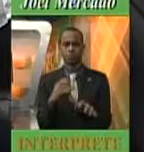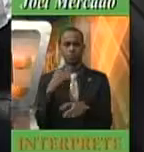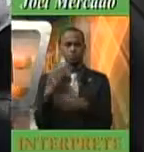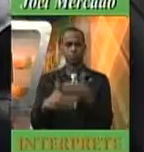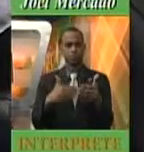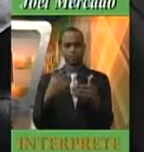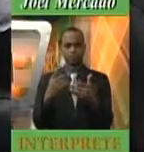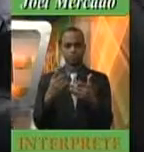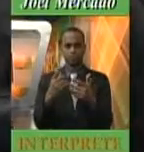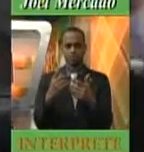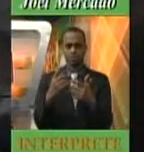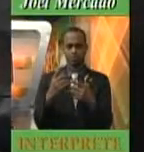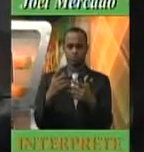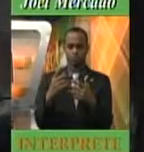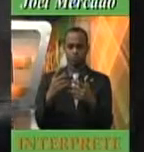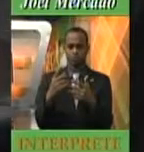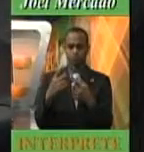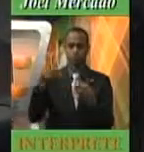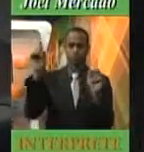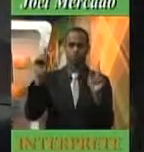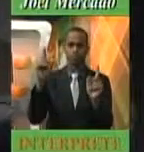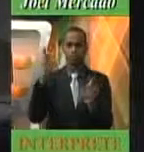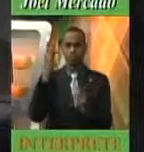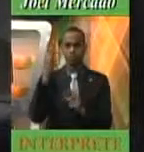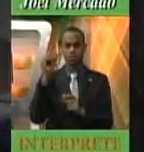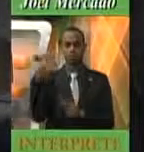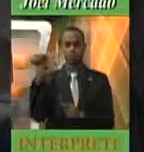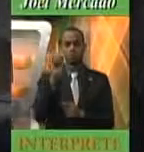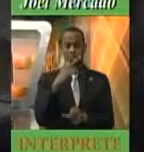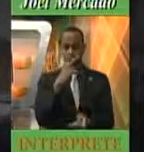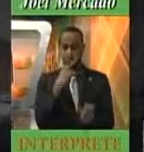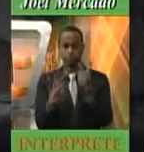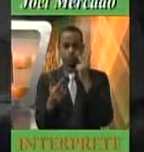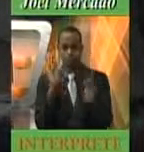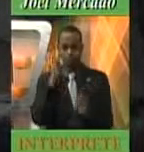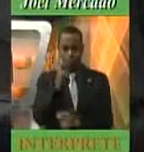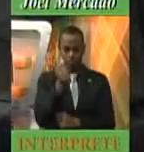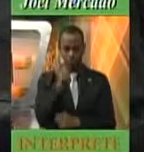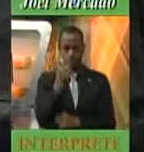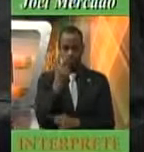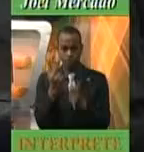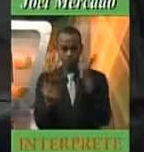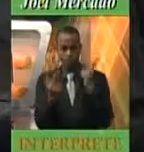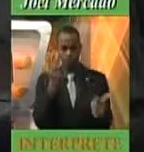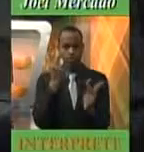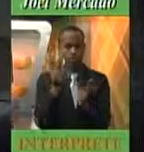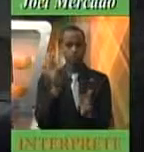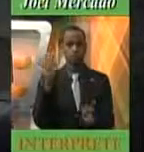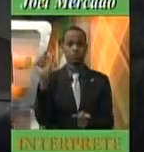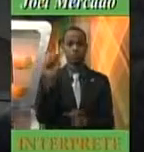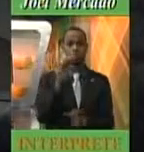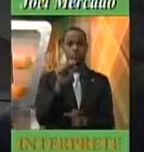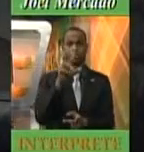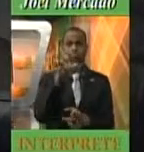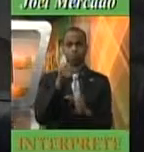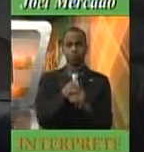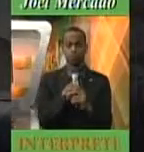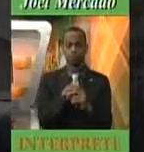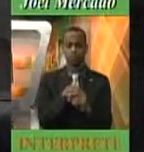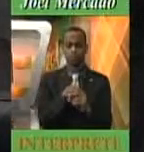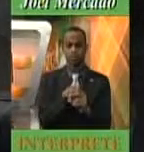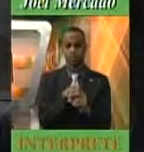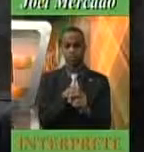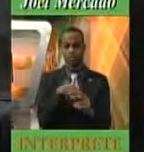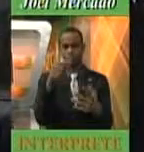sencillamente no tiene el cherry, porque lo que uno ve todos los días son estas cosas que nos